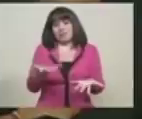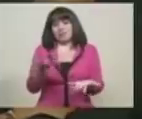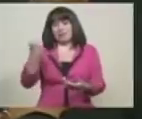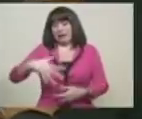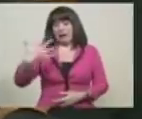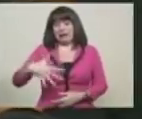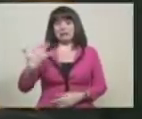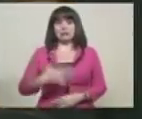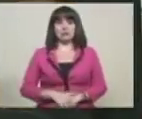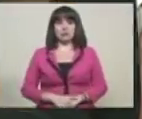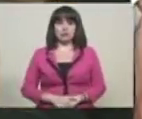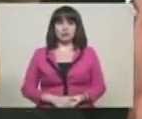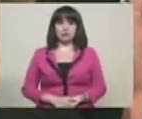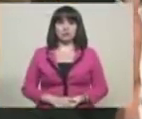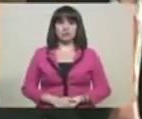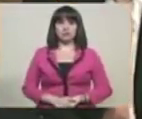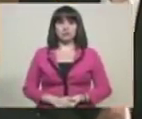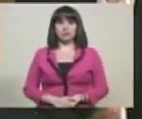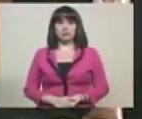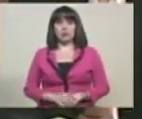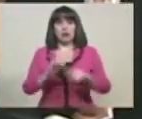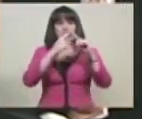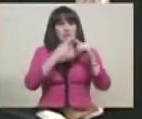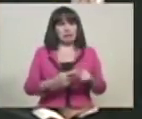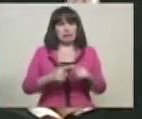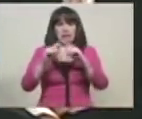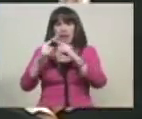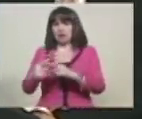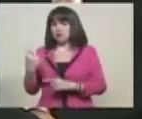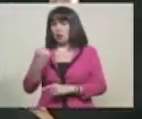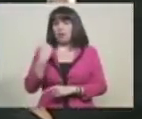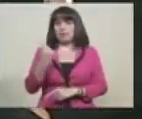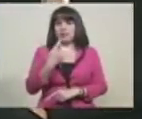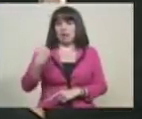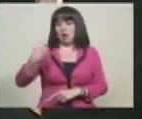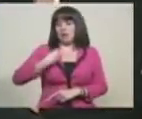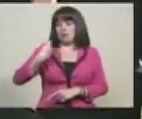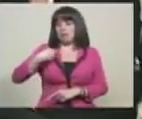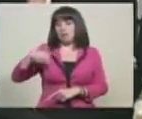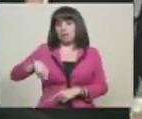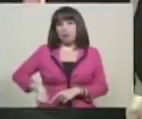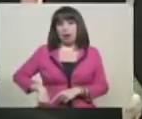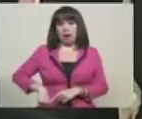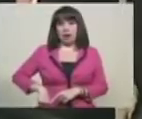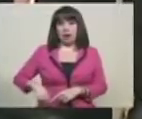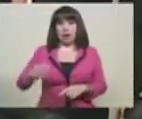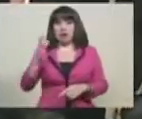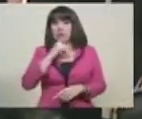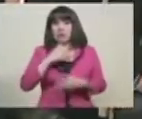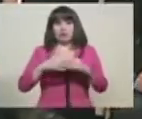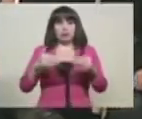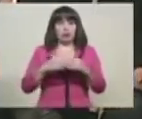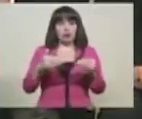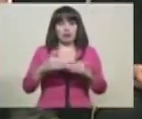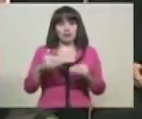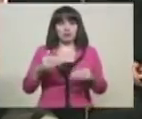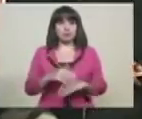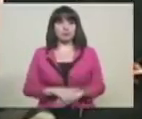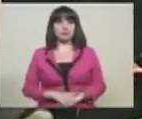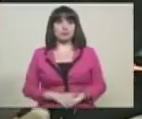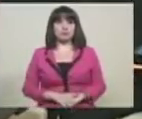Lo que no está dolarizado en su cálculo es el salario. ¿O ustedes tienen dolarizado el salario, compañeros